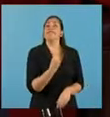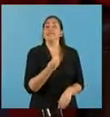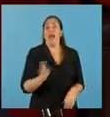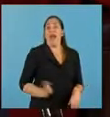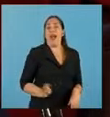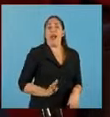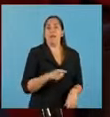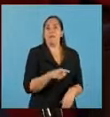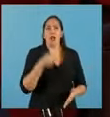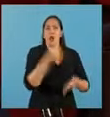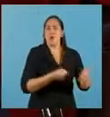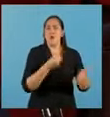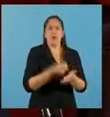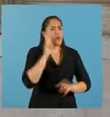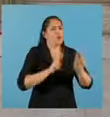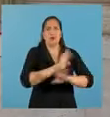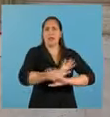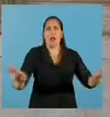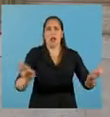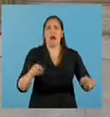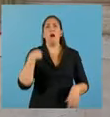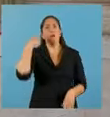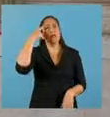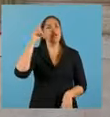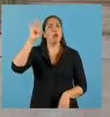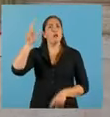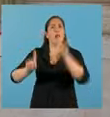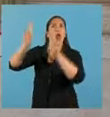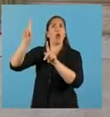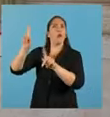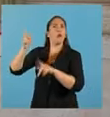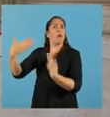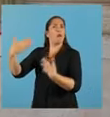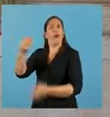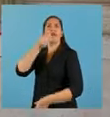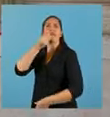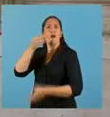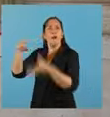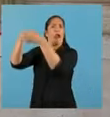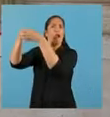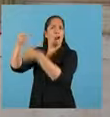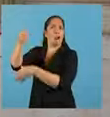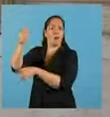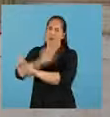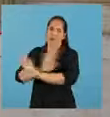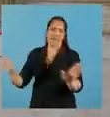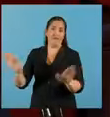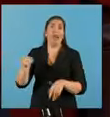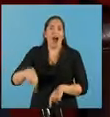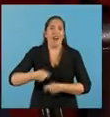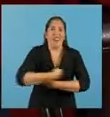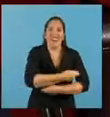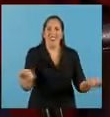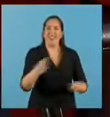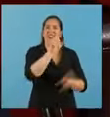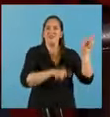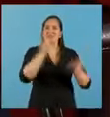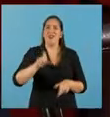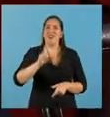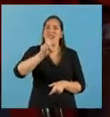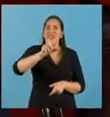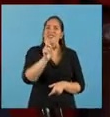puede ser un privilegio. Casi 1 millón de personas, de familias, ya son titulares de la tarjeta alimentar,